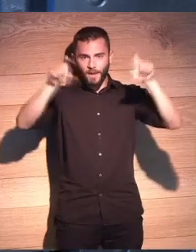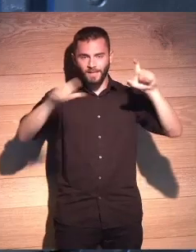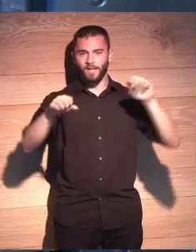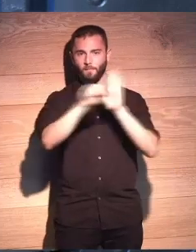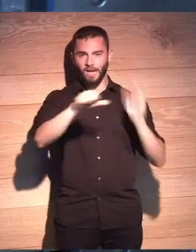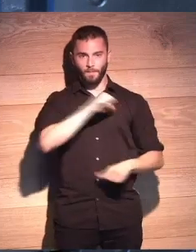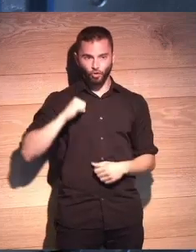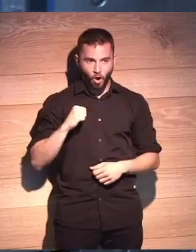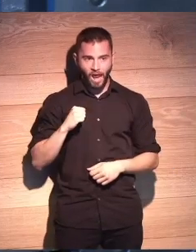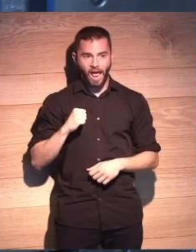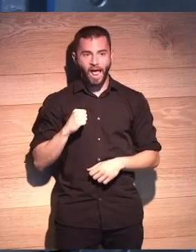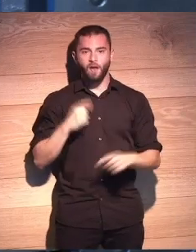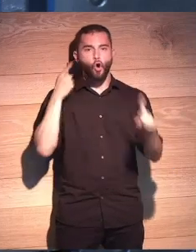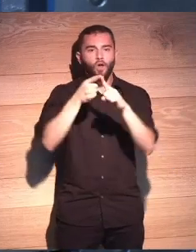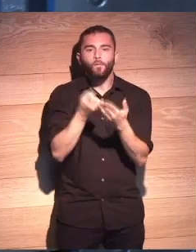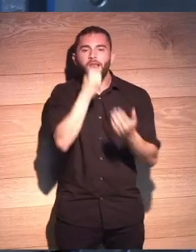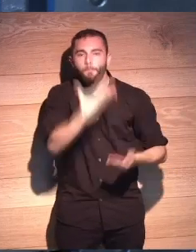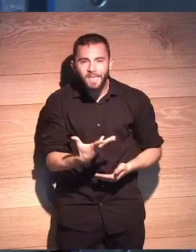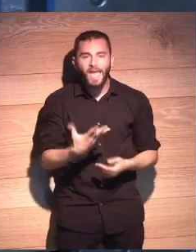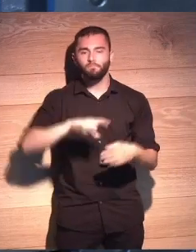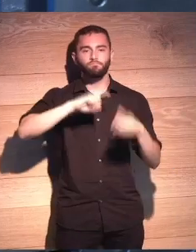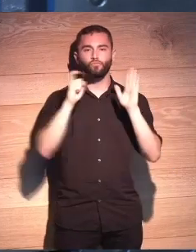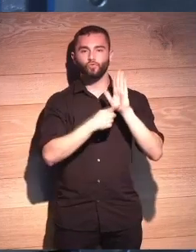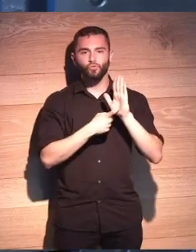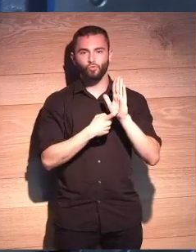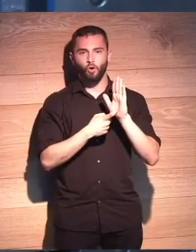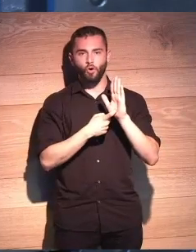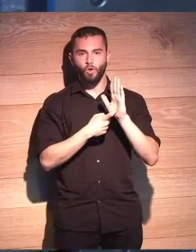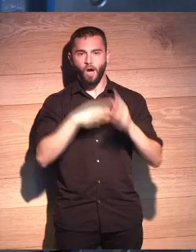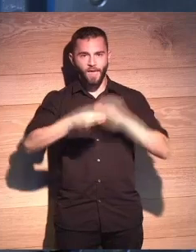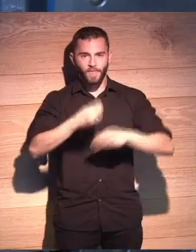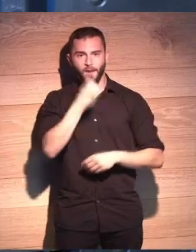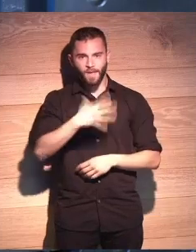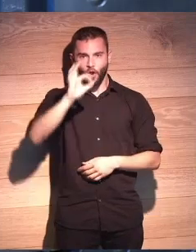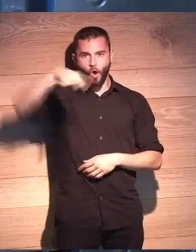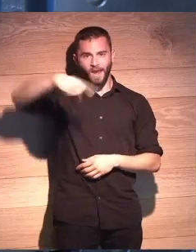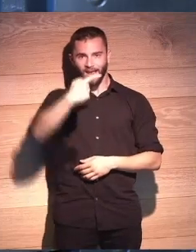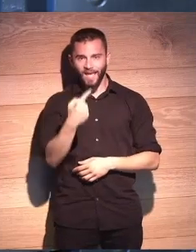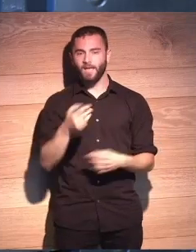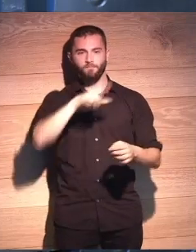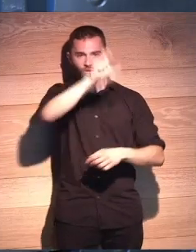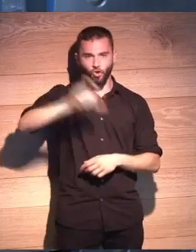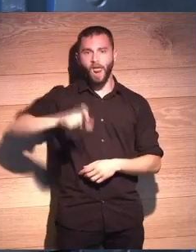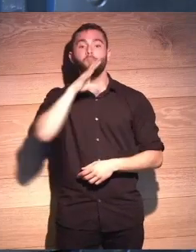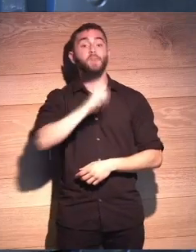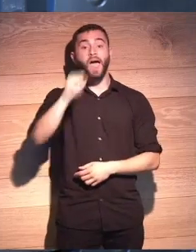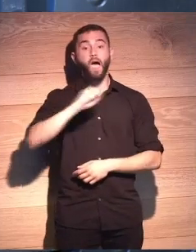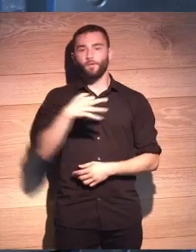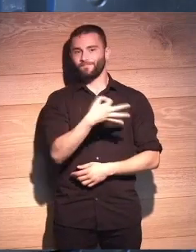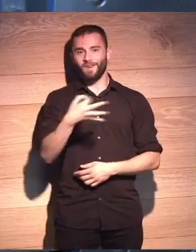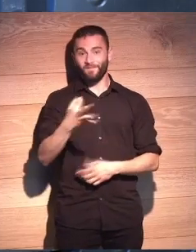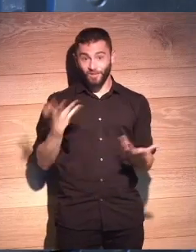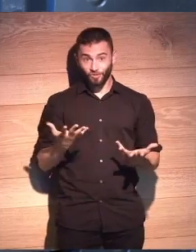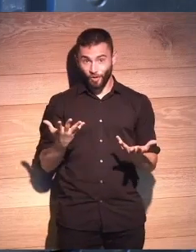personal, para el bien, para todo lo que se hace de buena acción, de ONGs, de gente maravillosa, está fenomenal. Pero hay que